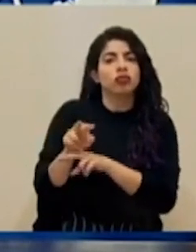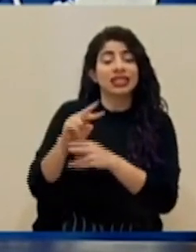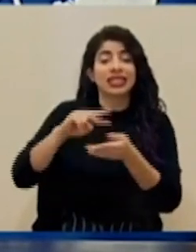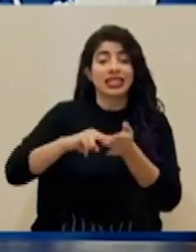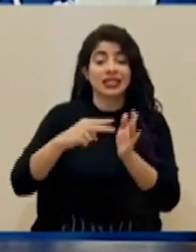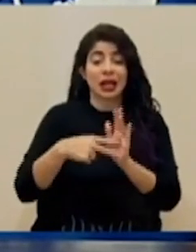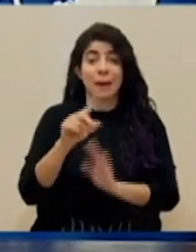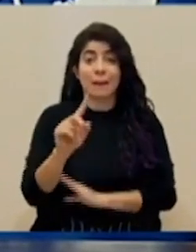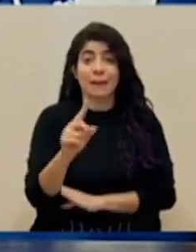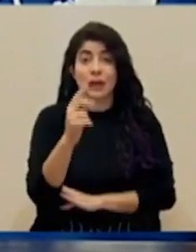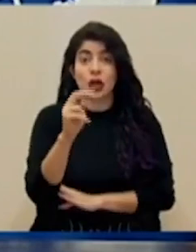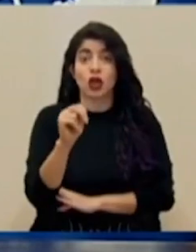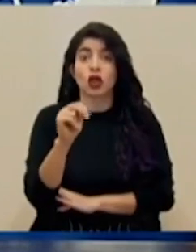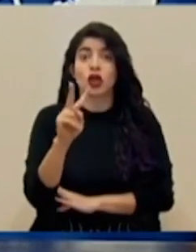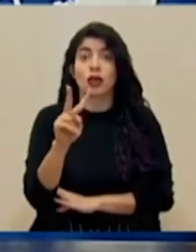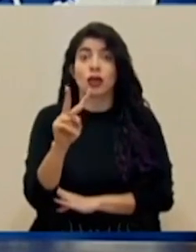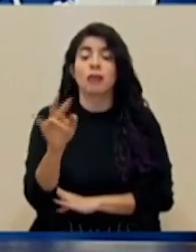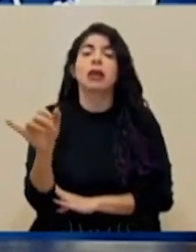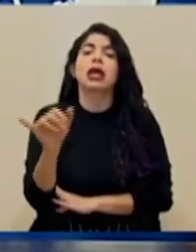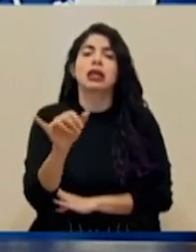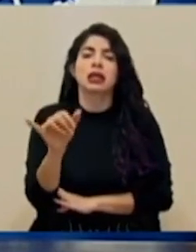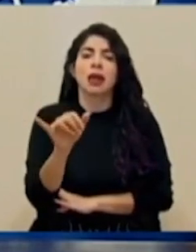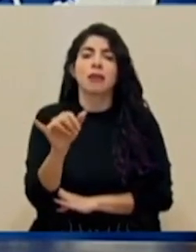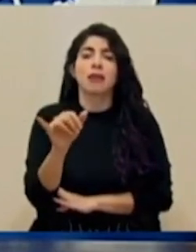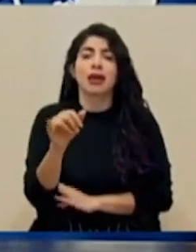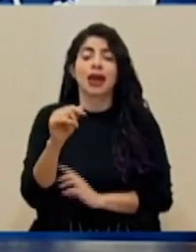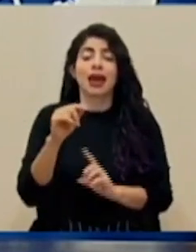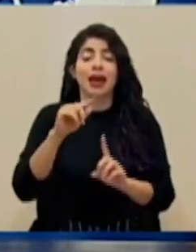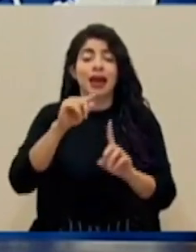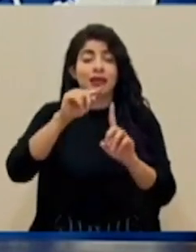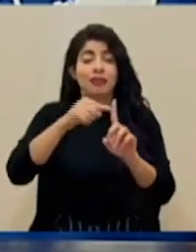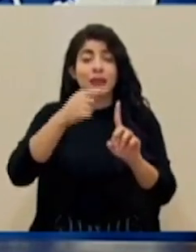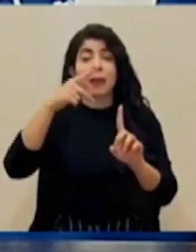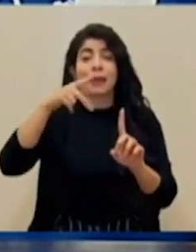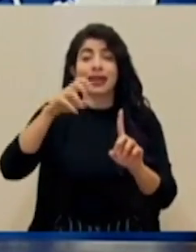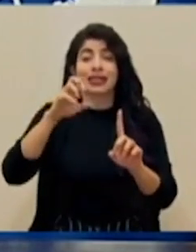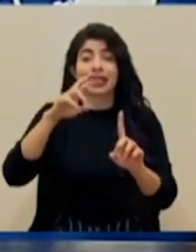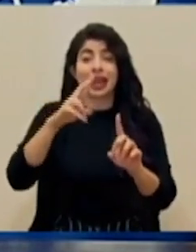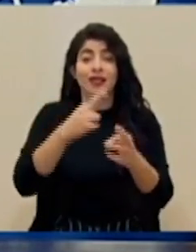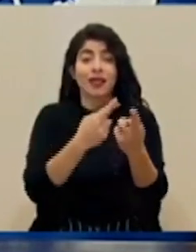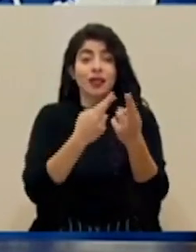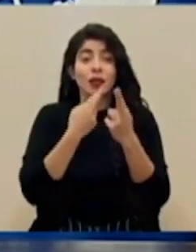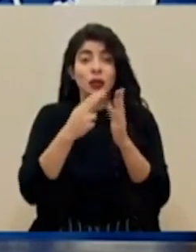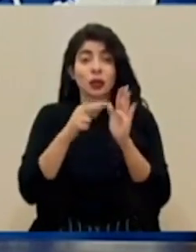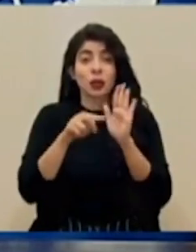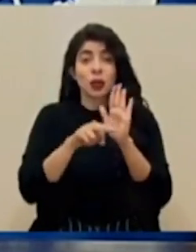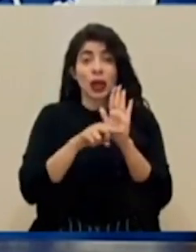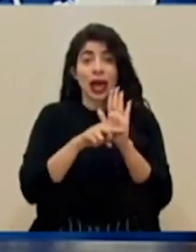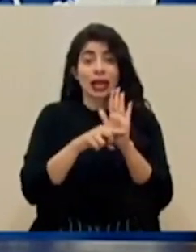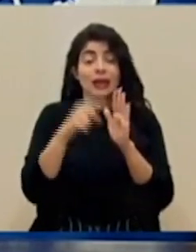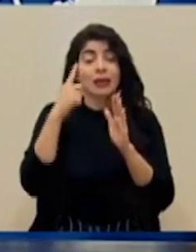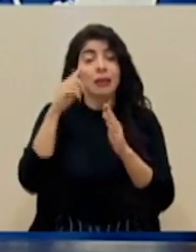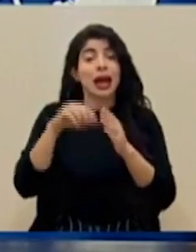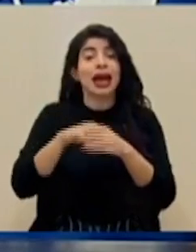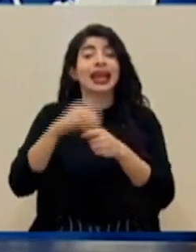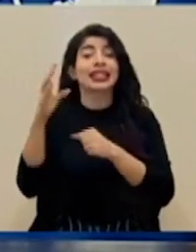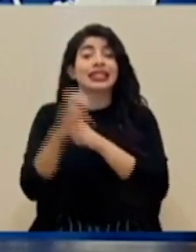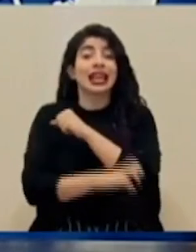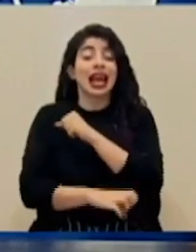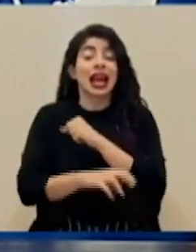noviembre, también se elimina el requisito de la prueba negativa COVID-PCR para turistas extranjeros o